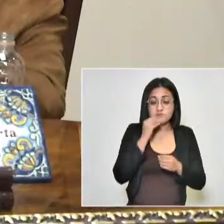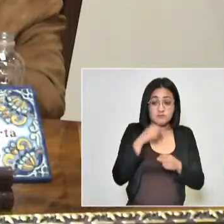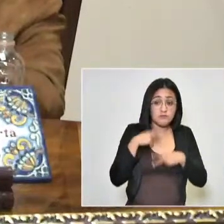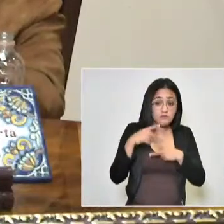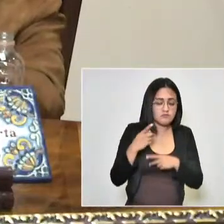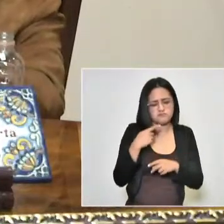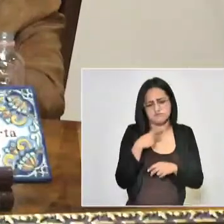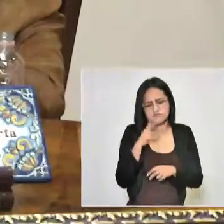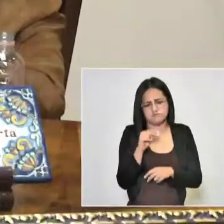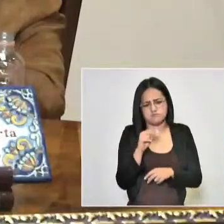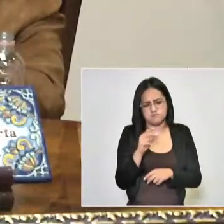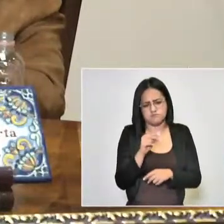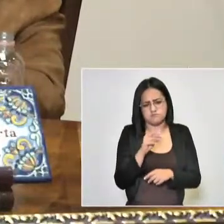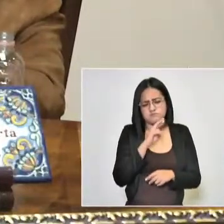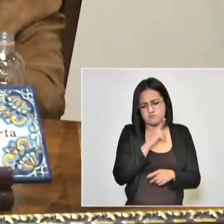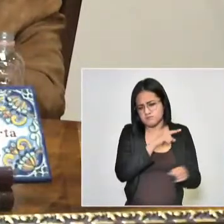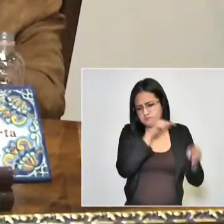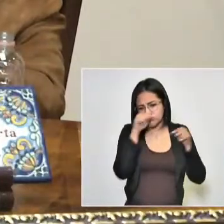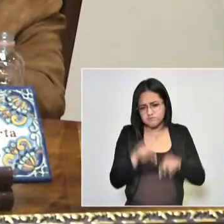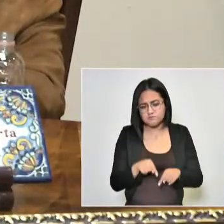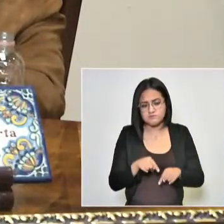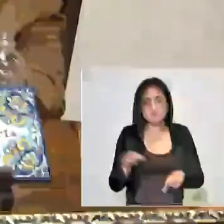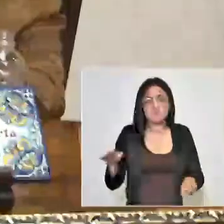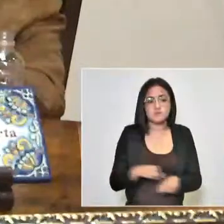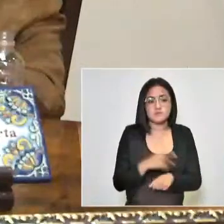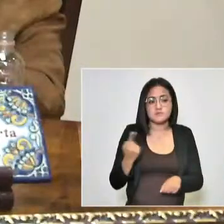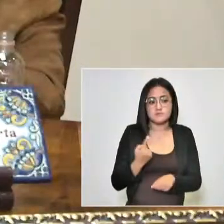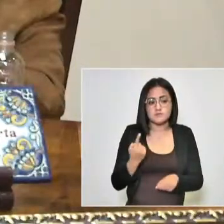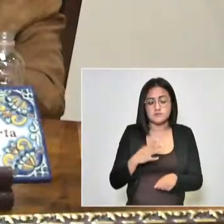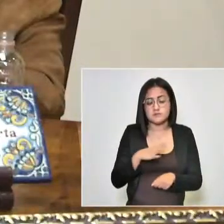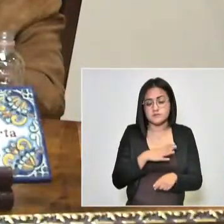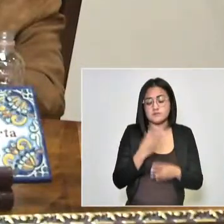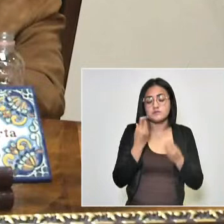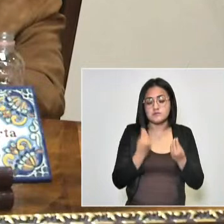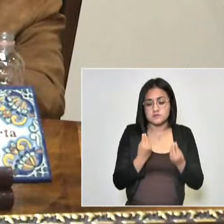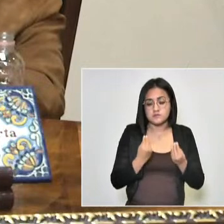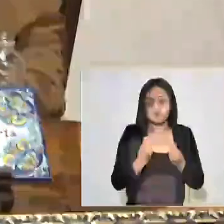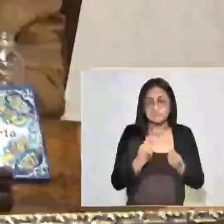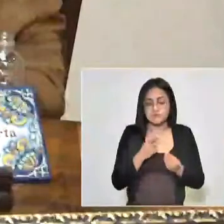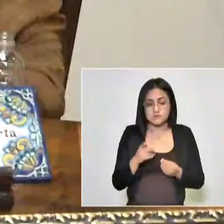No debo. No debo porque hay varios